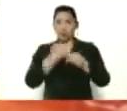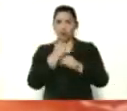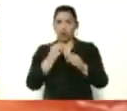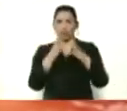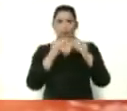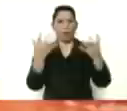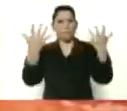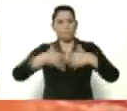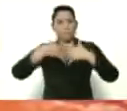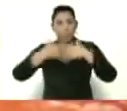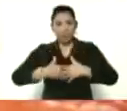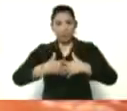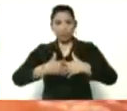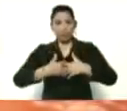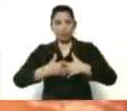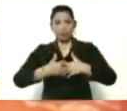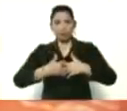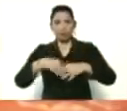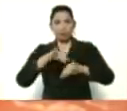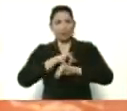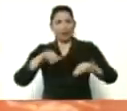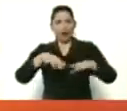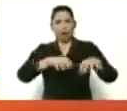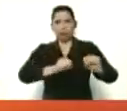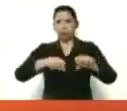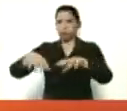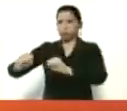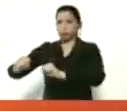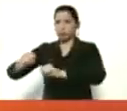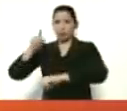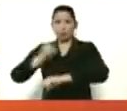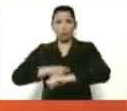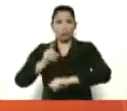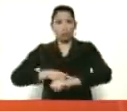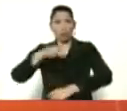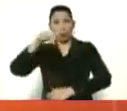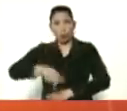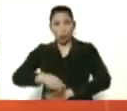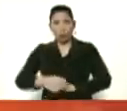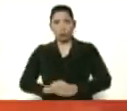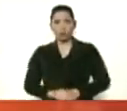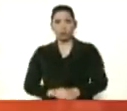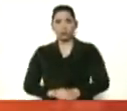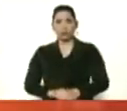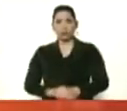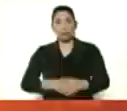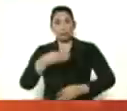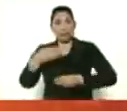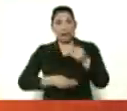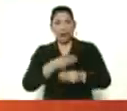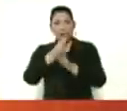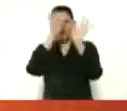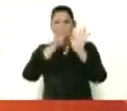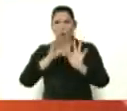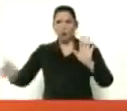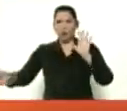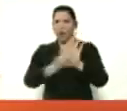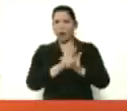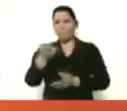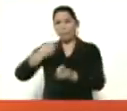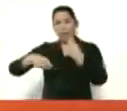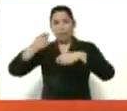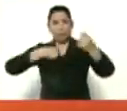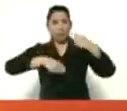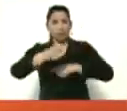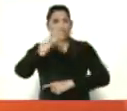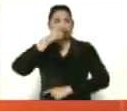estas empresas que han sido ocupadas temporalmente hoy y que se ha aplicado el mecanismo legal de la venta